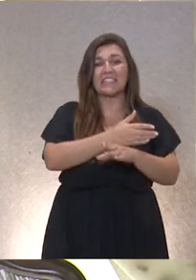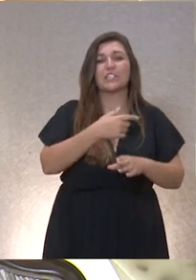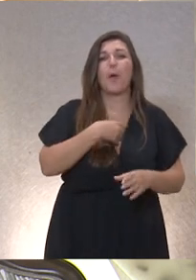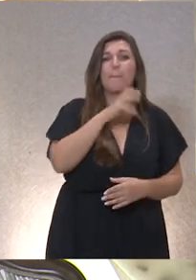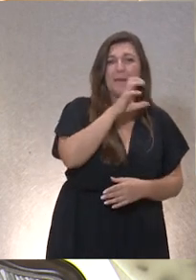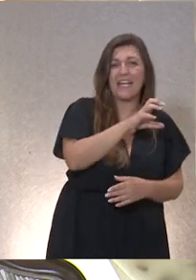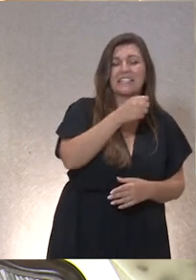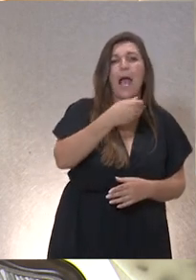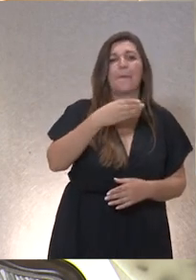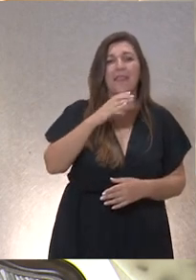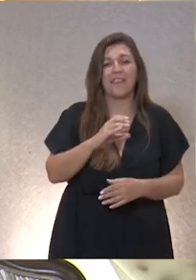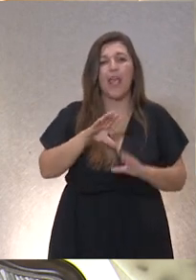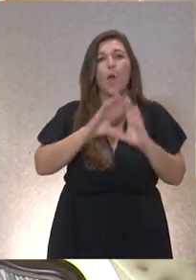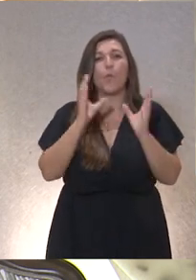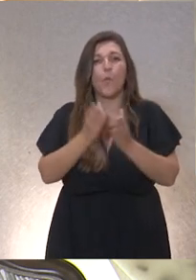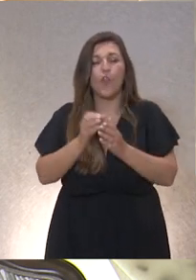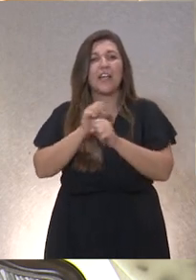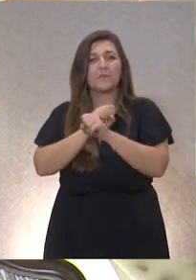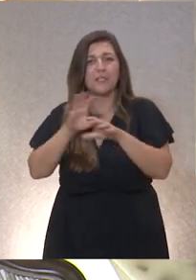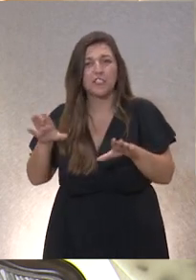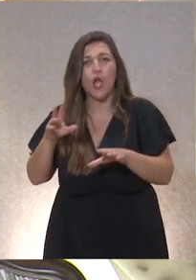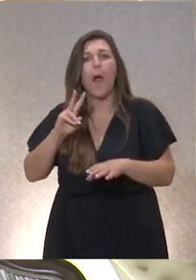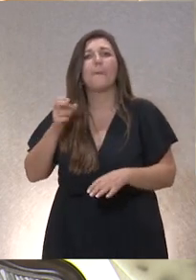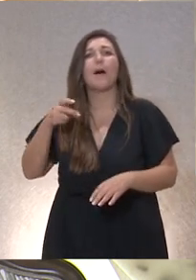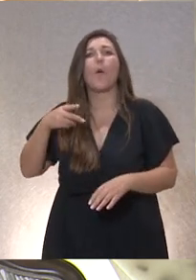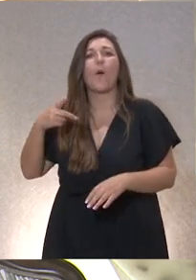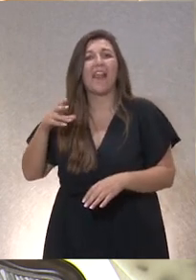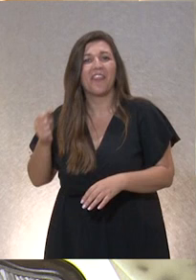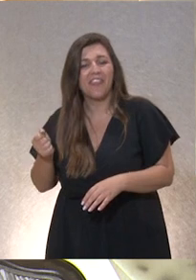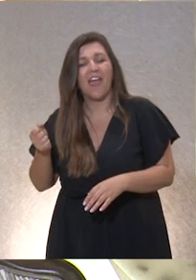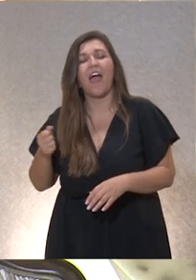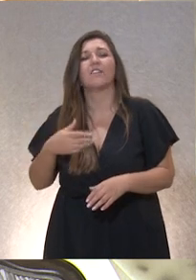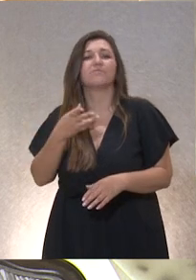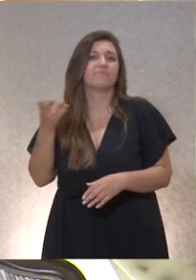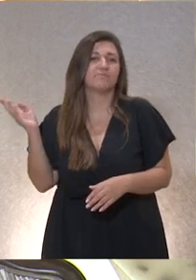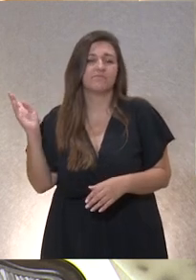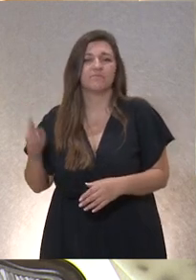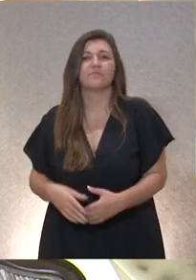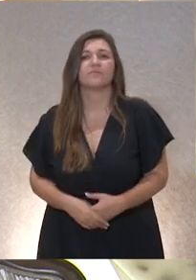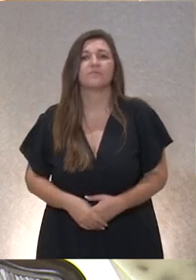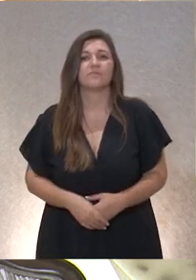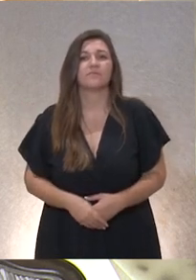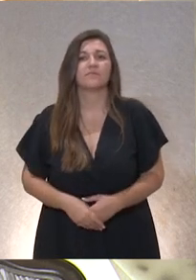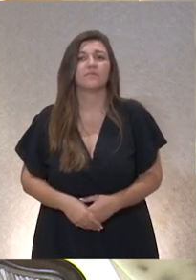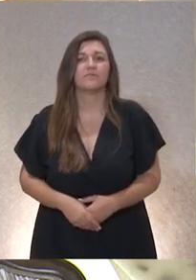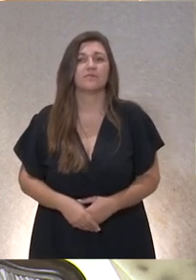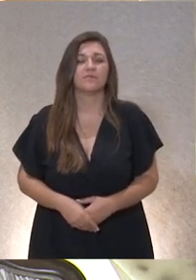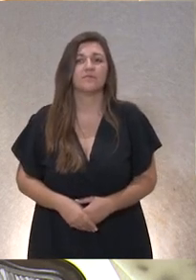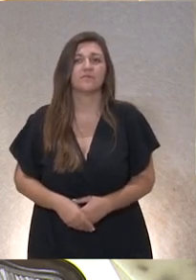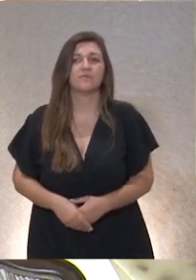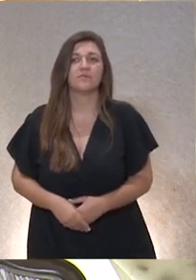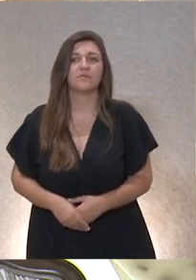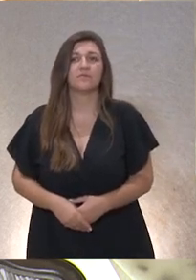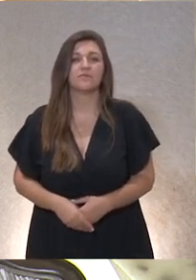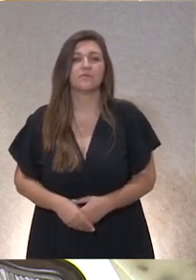ABC el mundo expansión La Vanguardia y el diario de Burgos eh Y y no